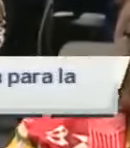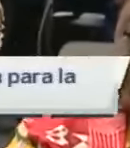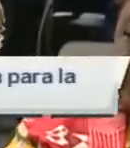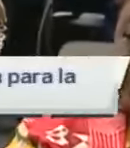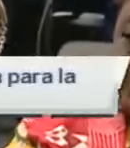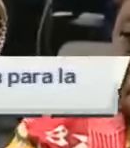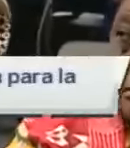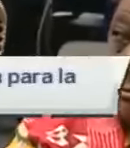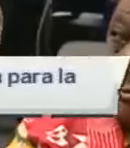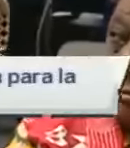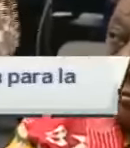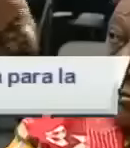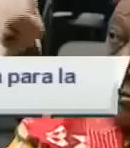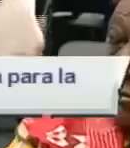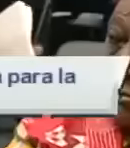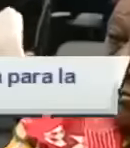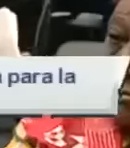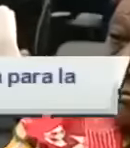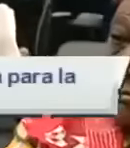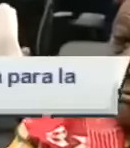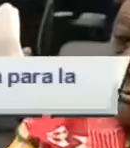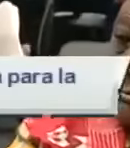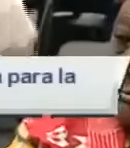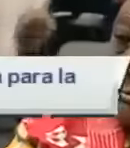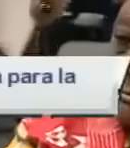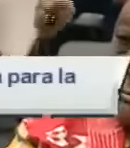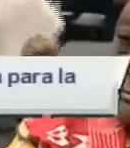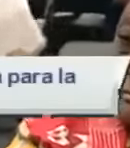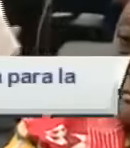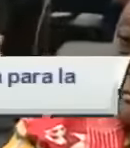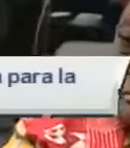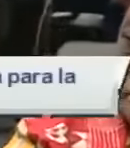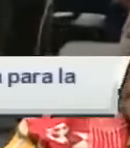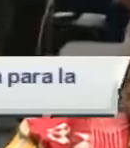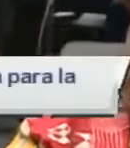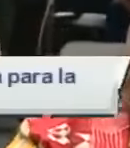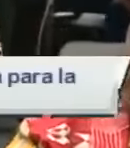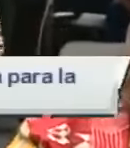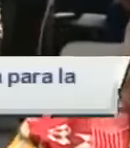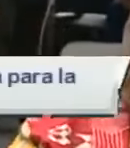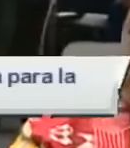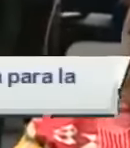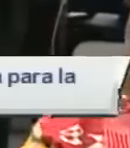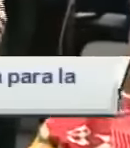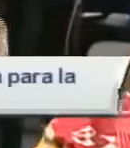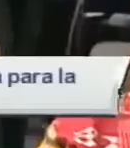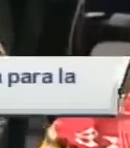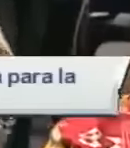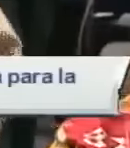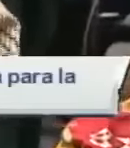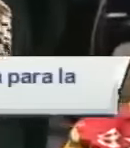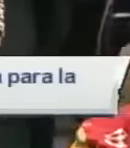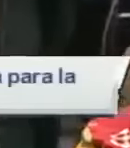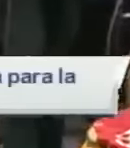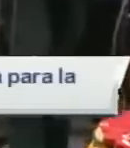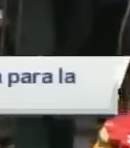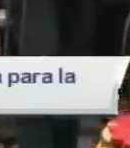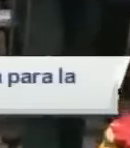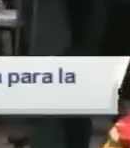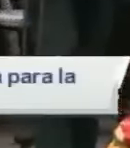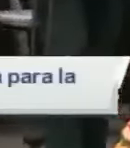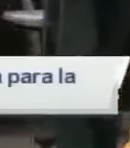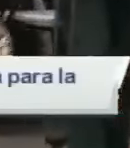Solo eso, pero ahora hemos profundizado. Ahora conocemos ya las razones históricas, las